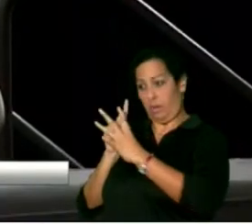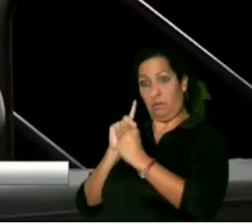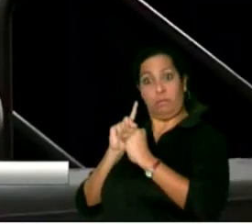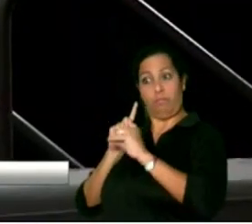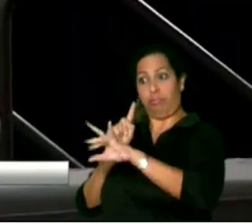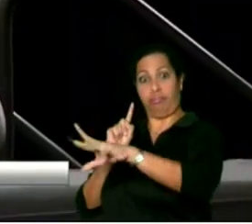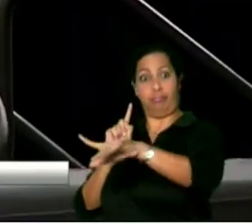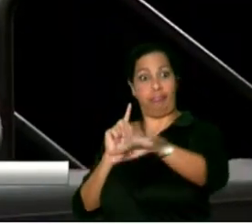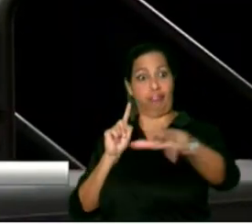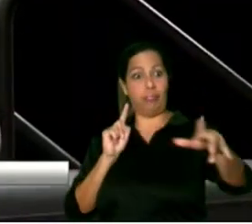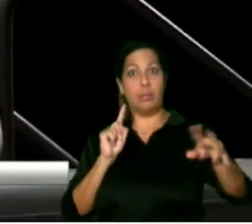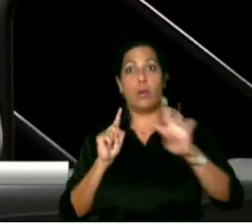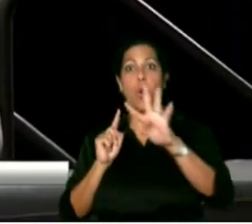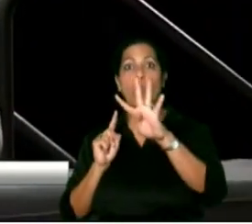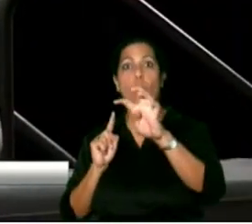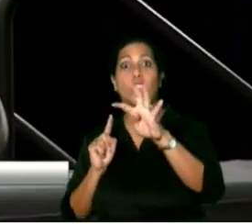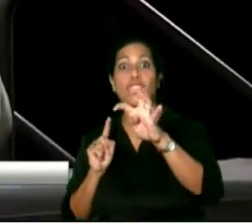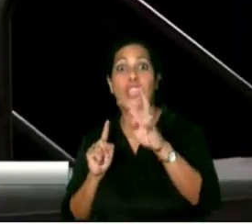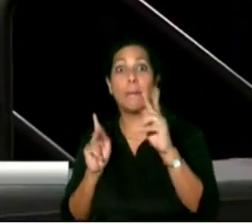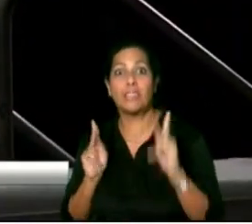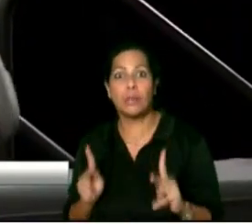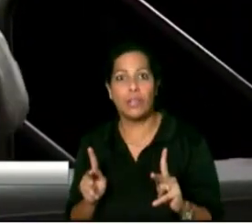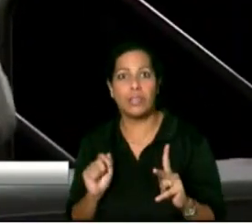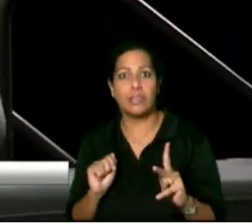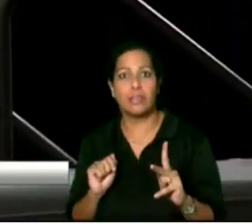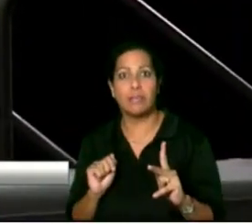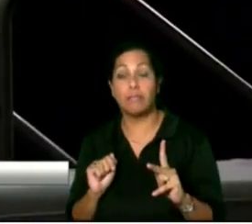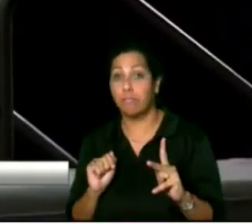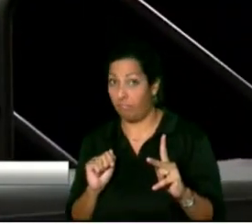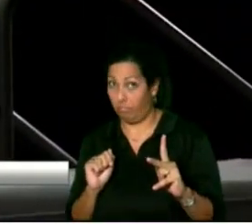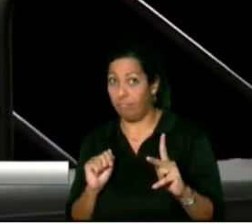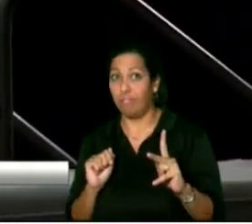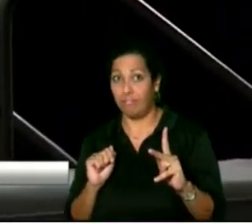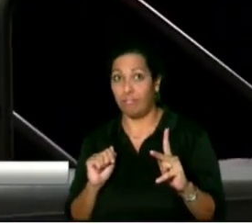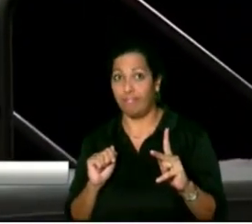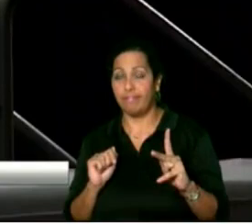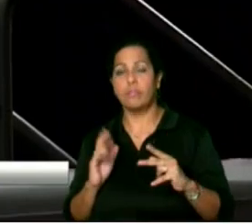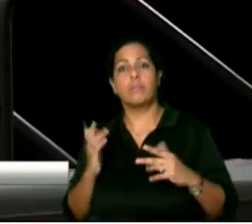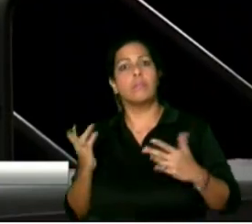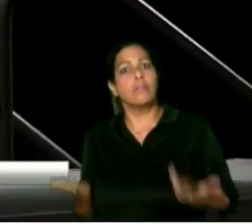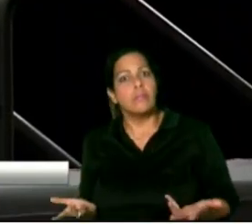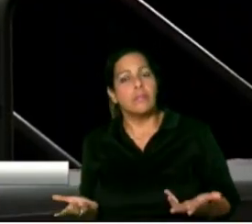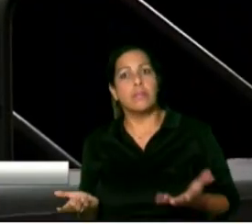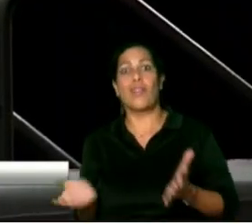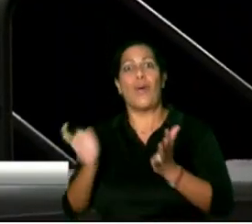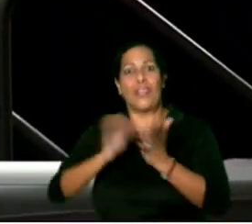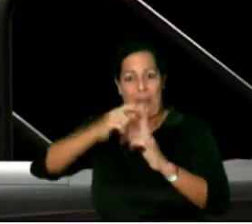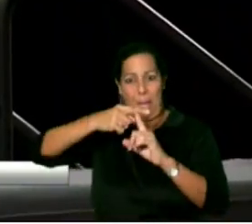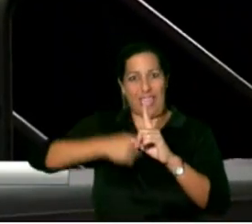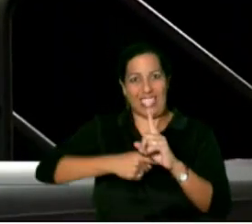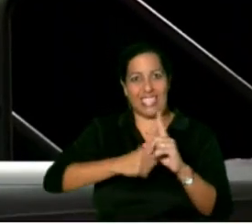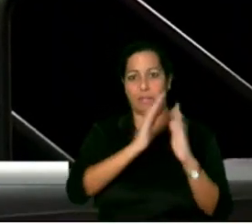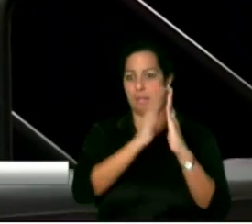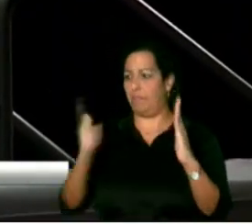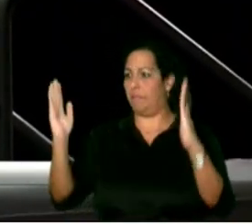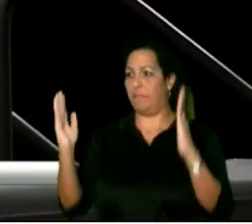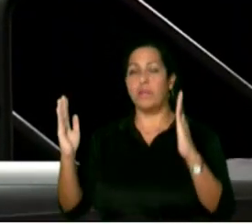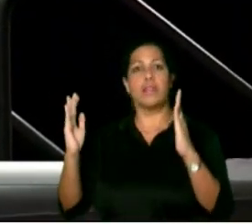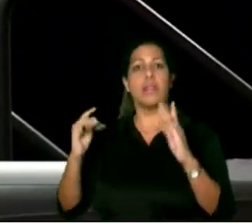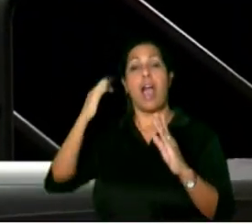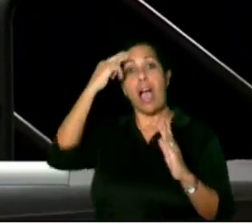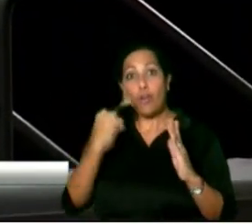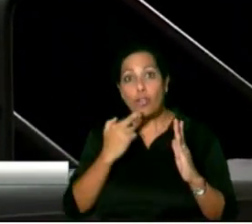casos es nada más. Así que si ven, empezamos otra vez agosto y ese nivel de transmisión